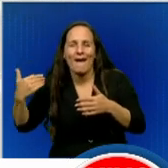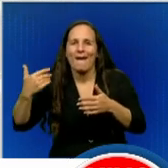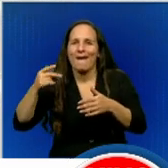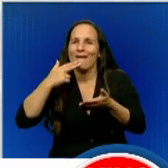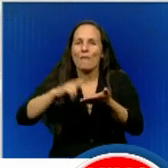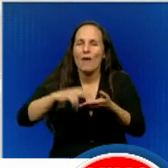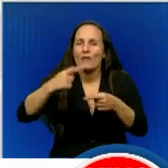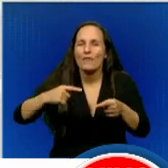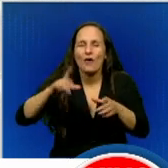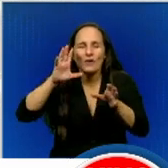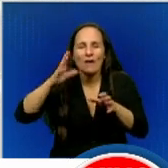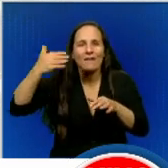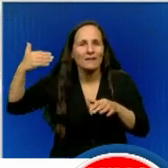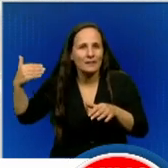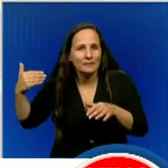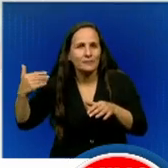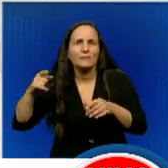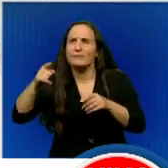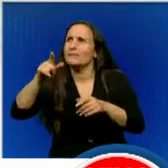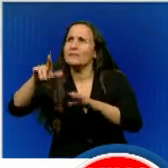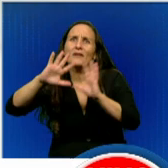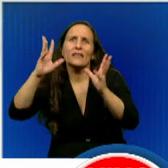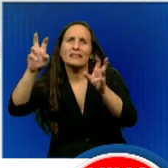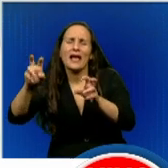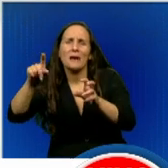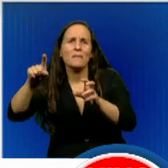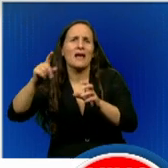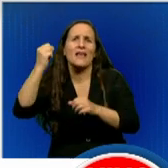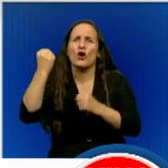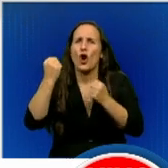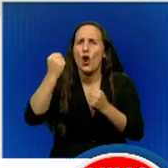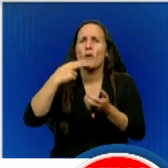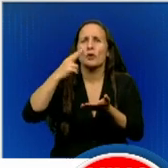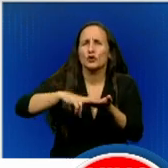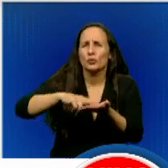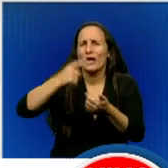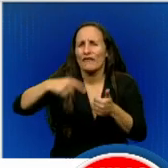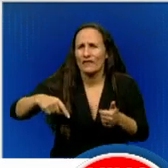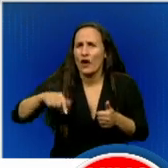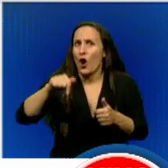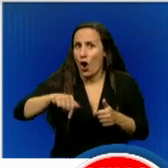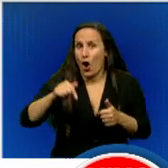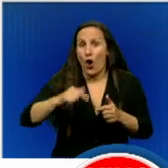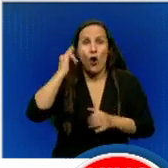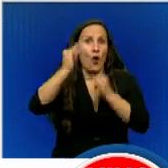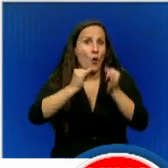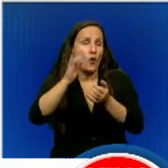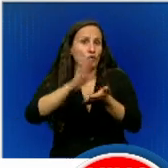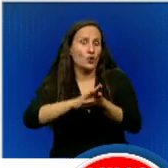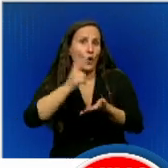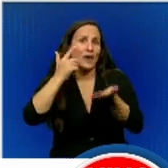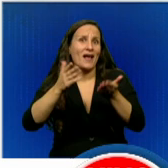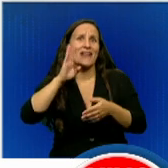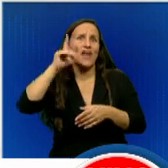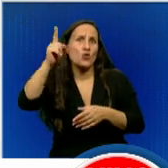viables del mundo económico y tributario y se habló mucho de los ejemplos de eeuu no me